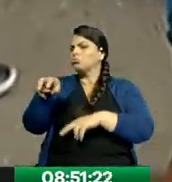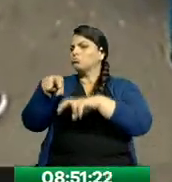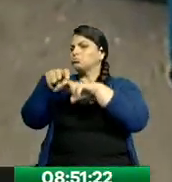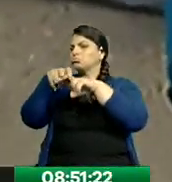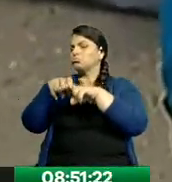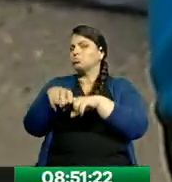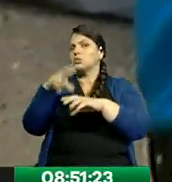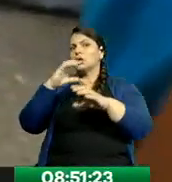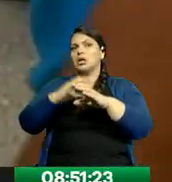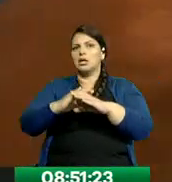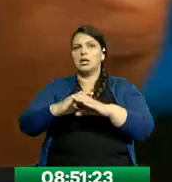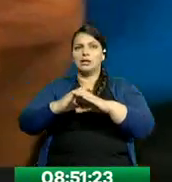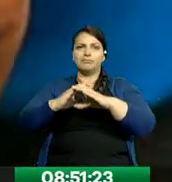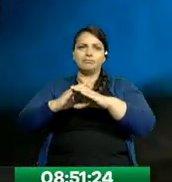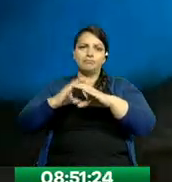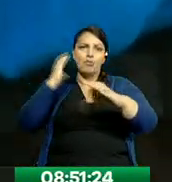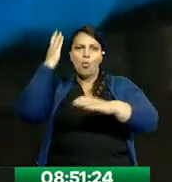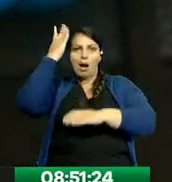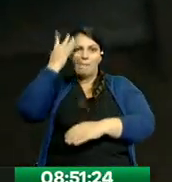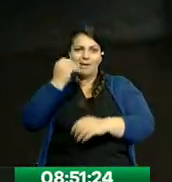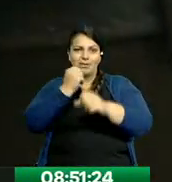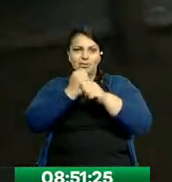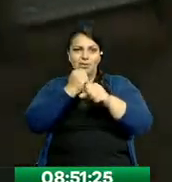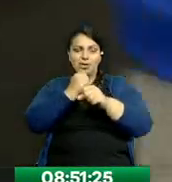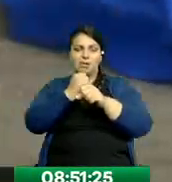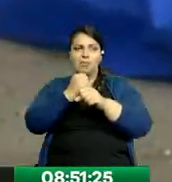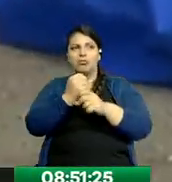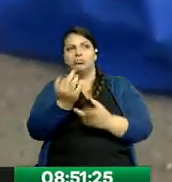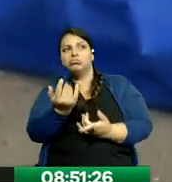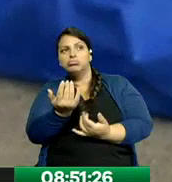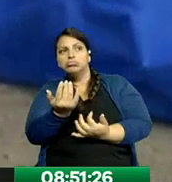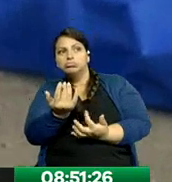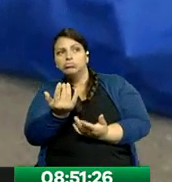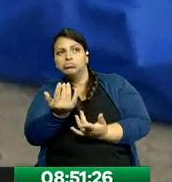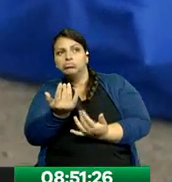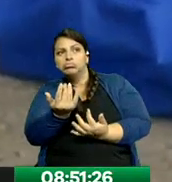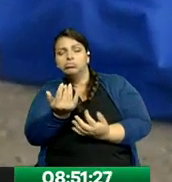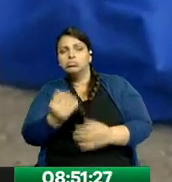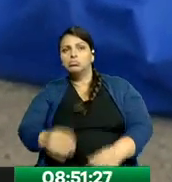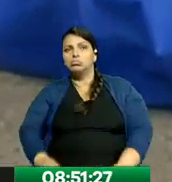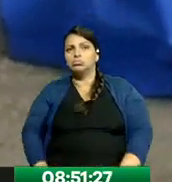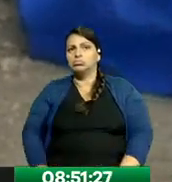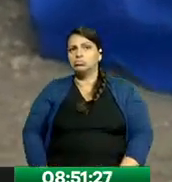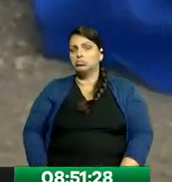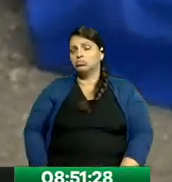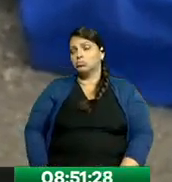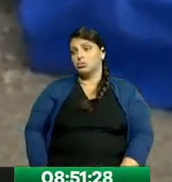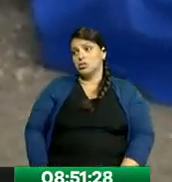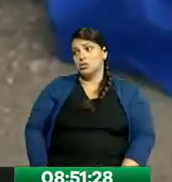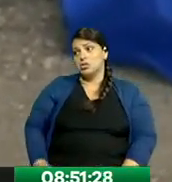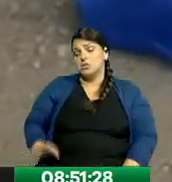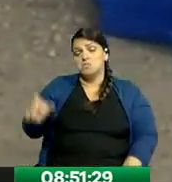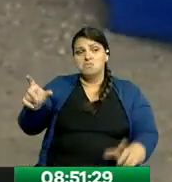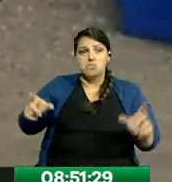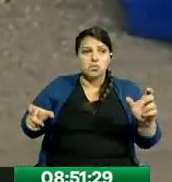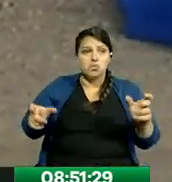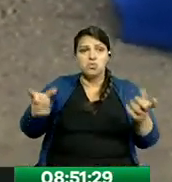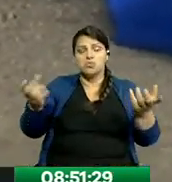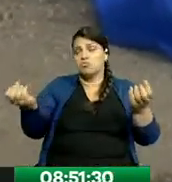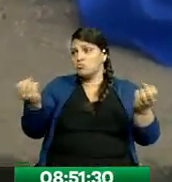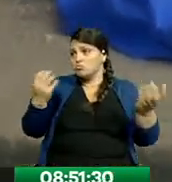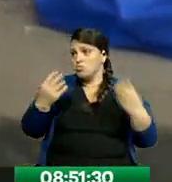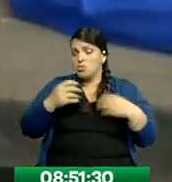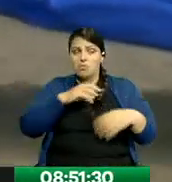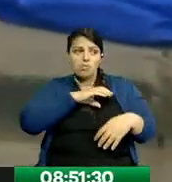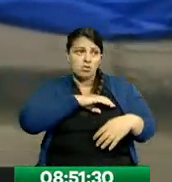más. ¿Qué le habría ocurrido y de qué manera? ¿Qué han escuchado? No, dicen la gente y los policías que fue un paro cardiorrespiratorio,